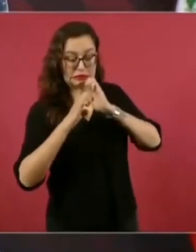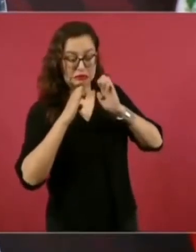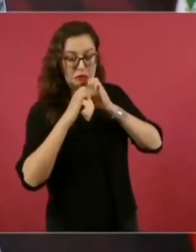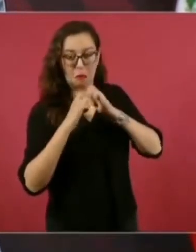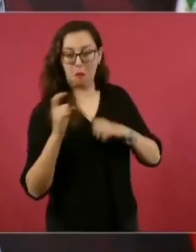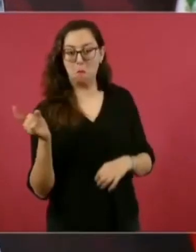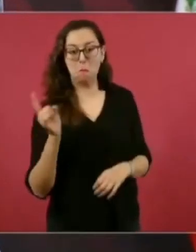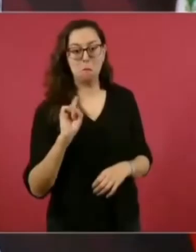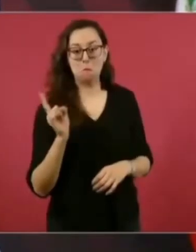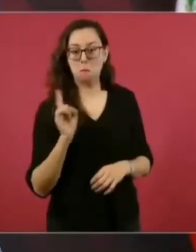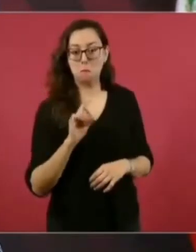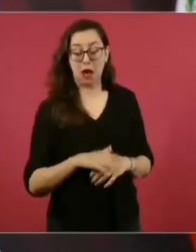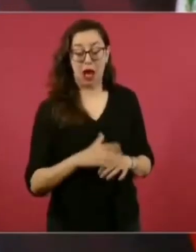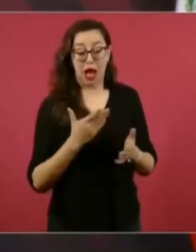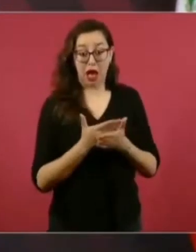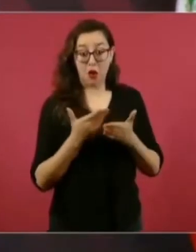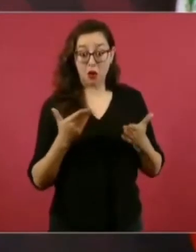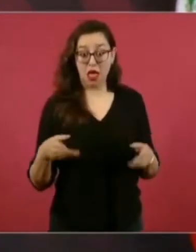Azucena Uresti?